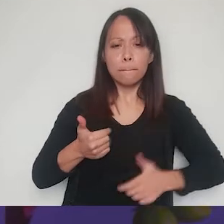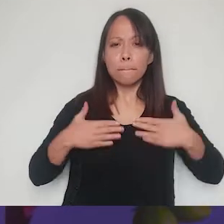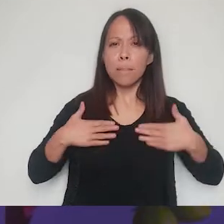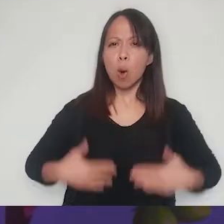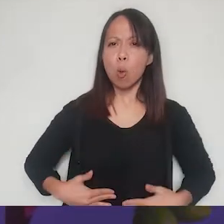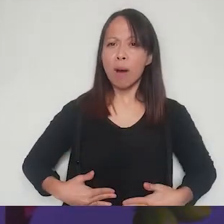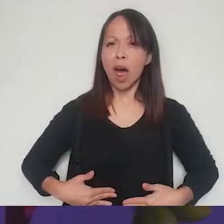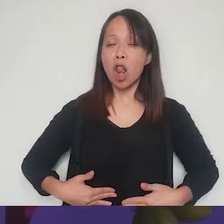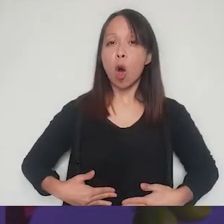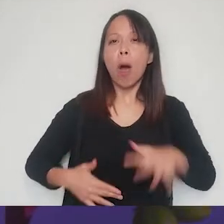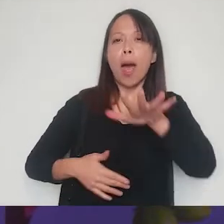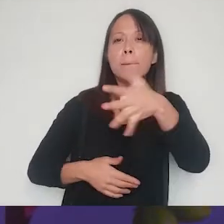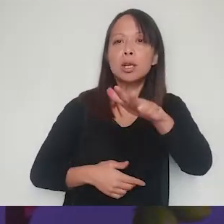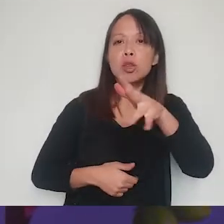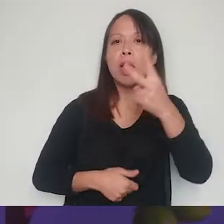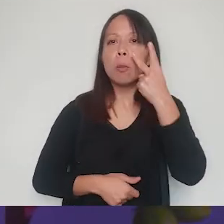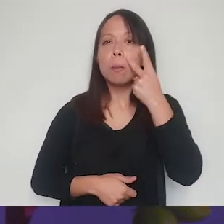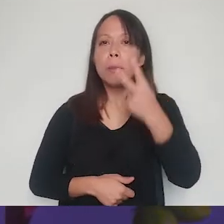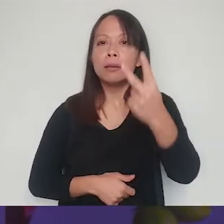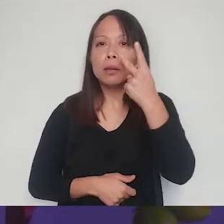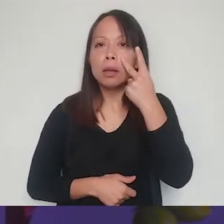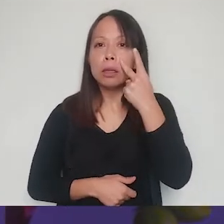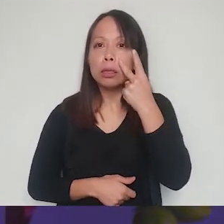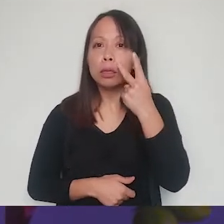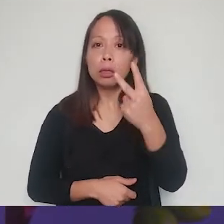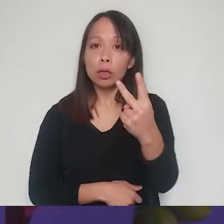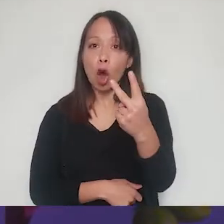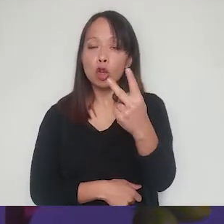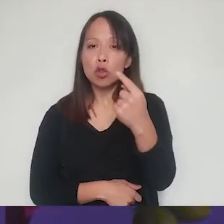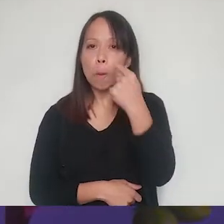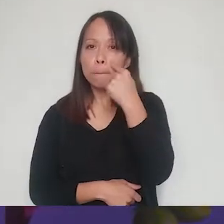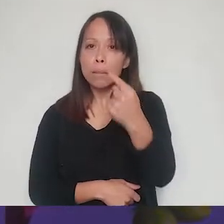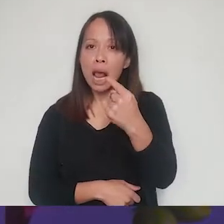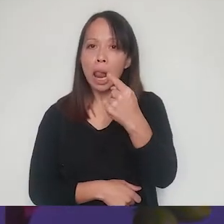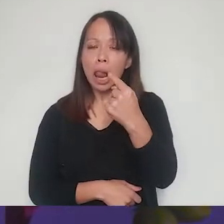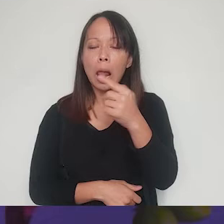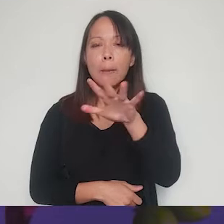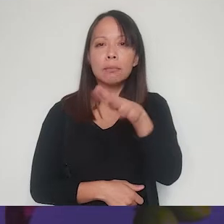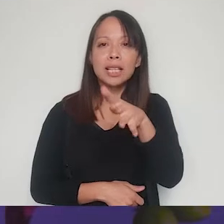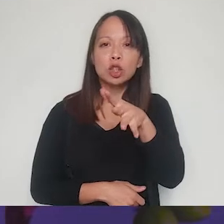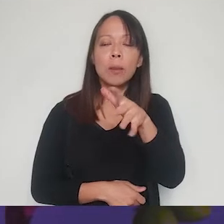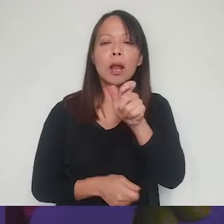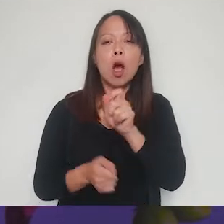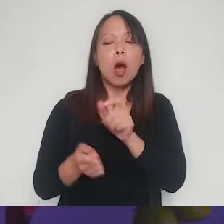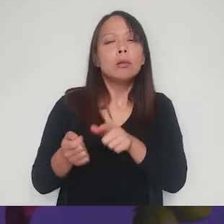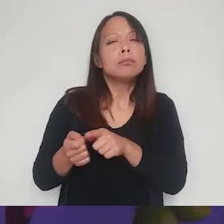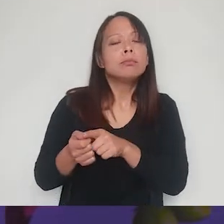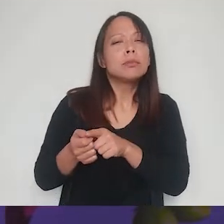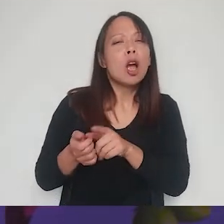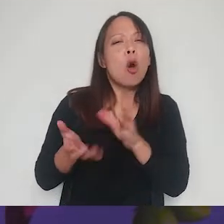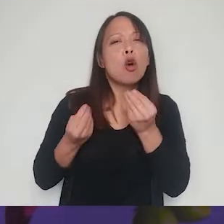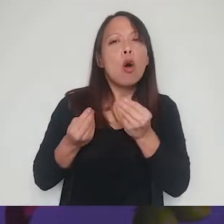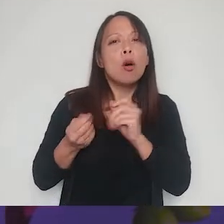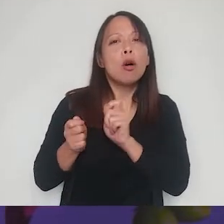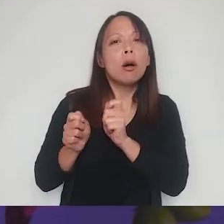que tiene nuestro genoma, que es aproximadamente 22.000, 23.000 genes. La velocidad en que ocurre la copia del